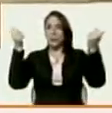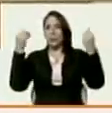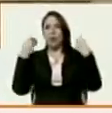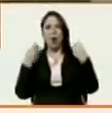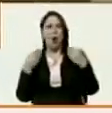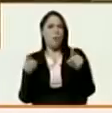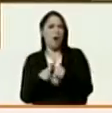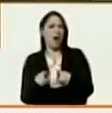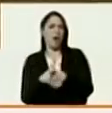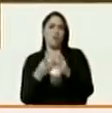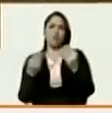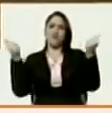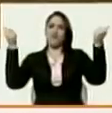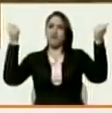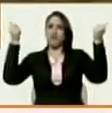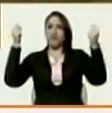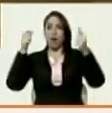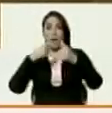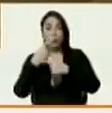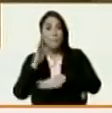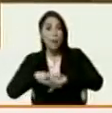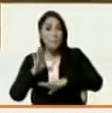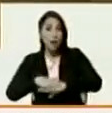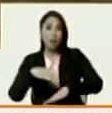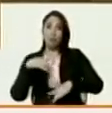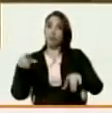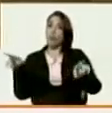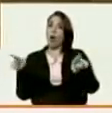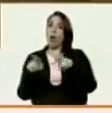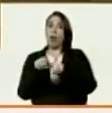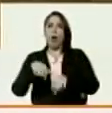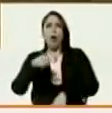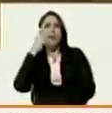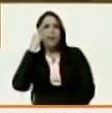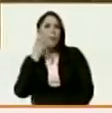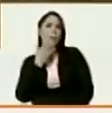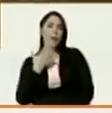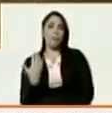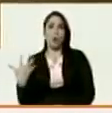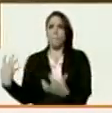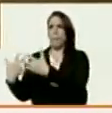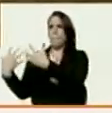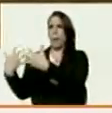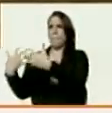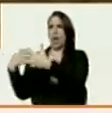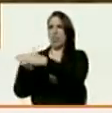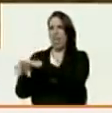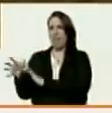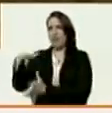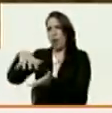se disuelve. Y así va a ocurrir. Hoy día están peleando ellos